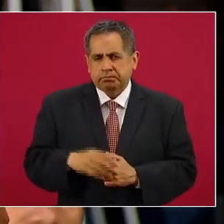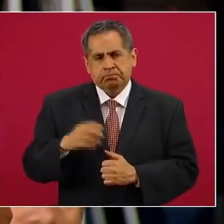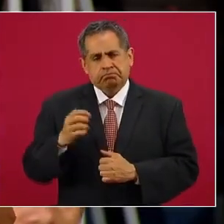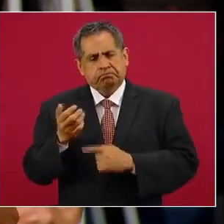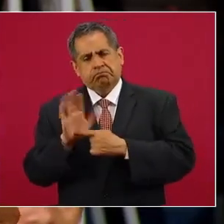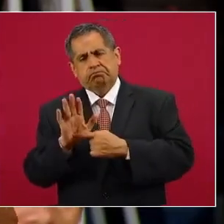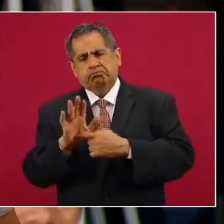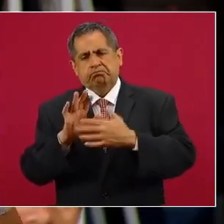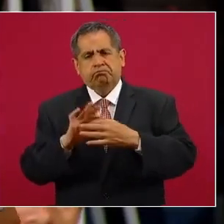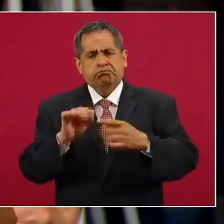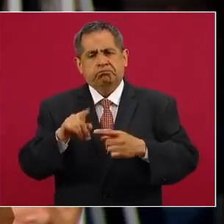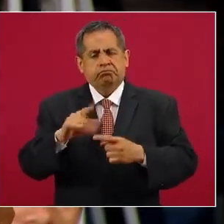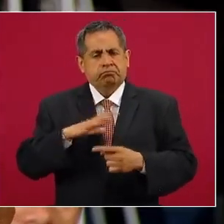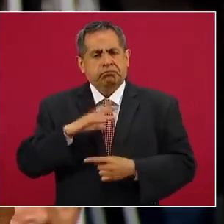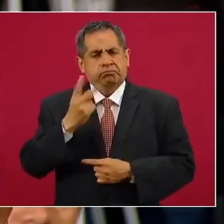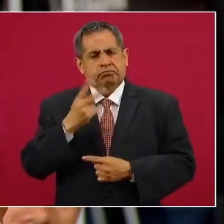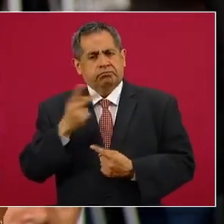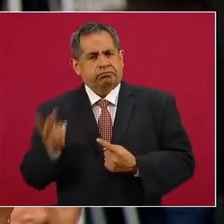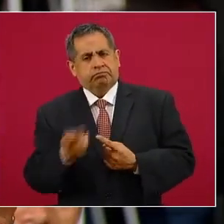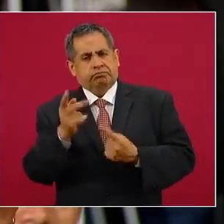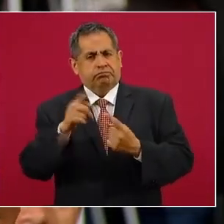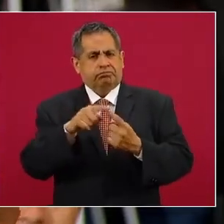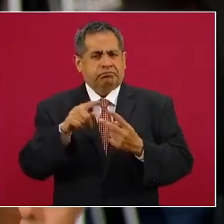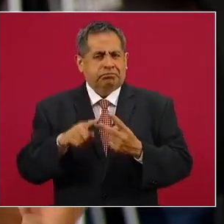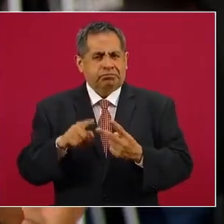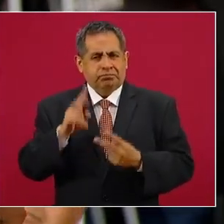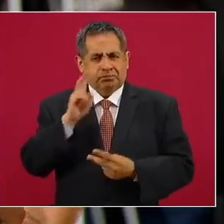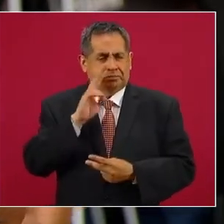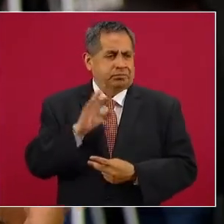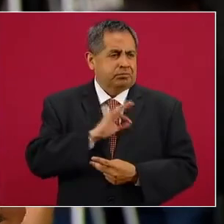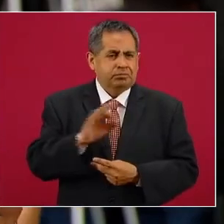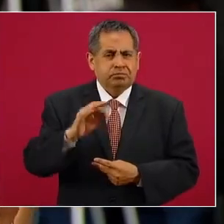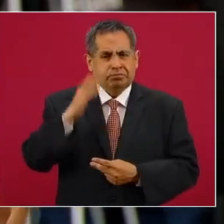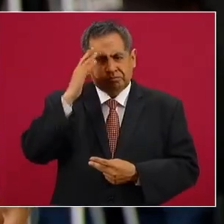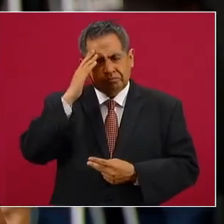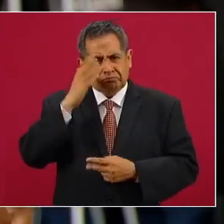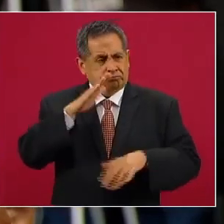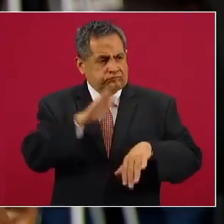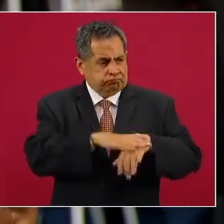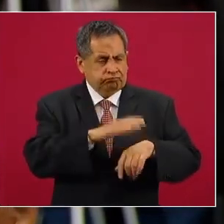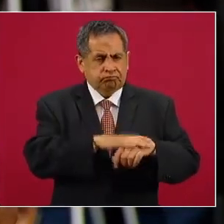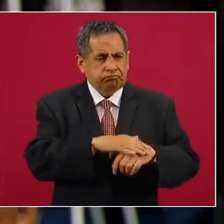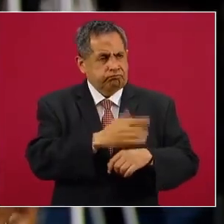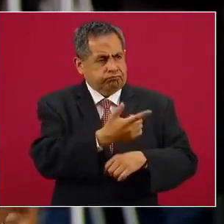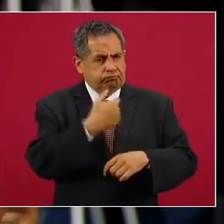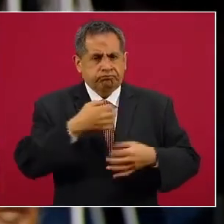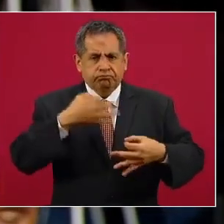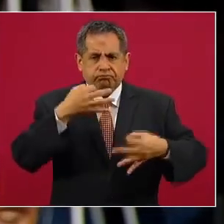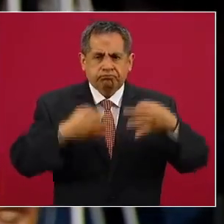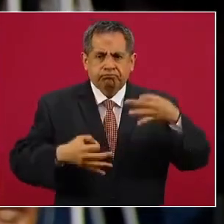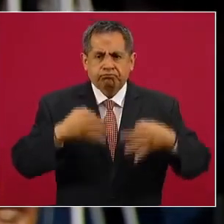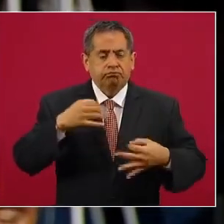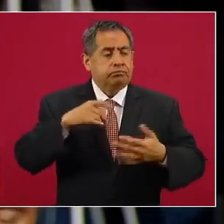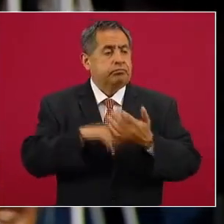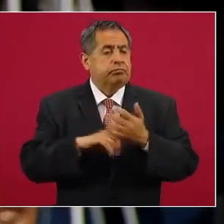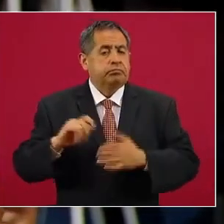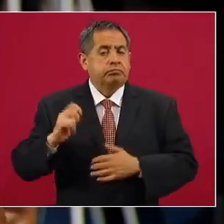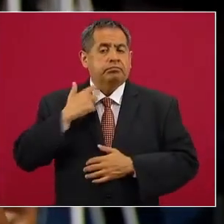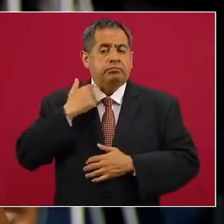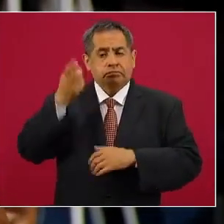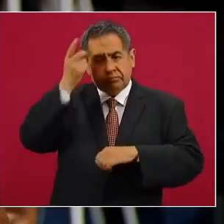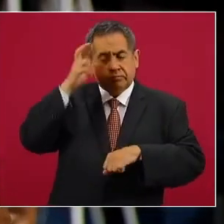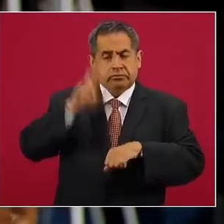exposición salen dos preguntas. ¿Podría llamarse a rendir cuentas a los exdirectores